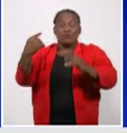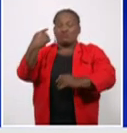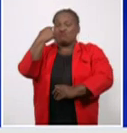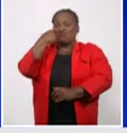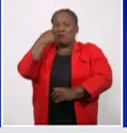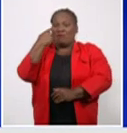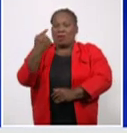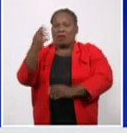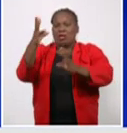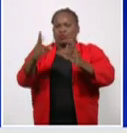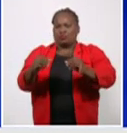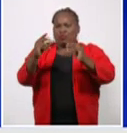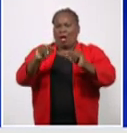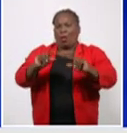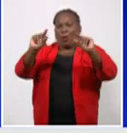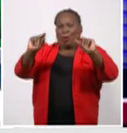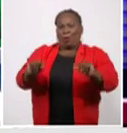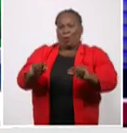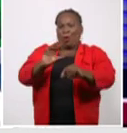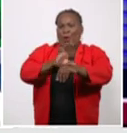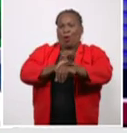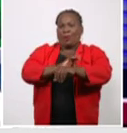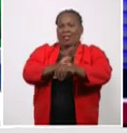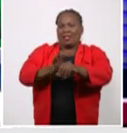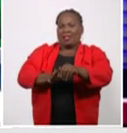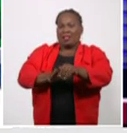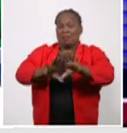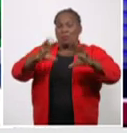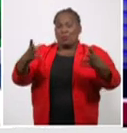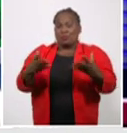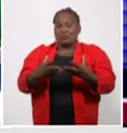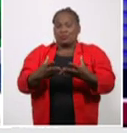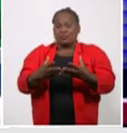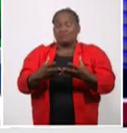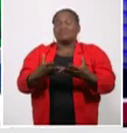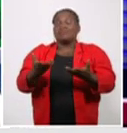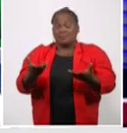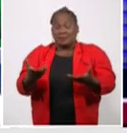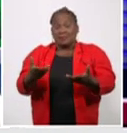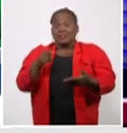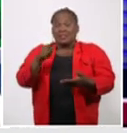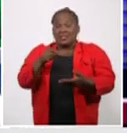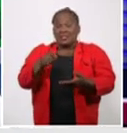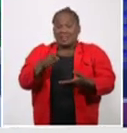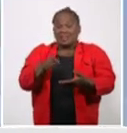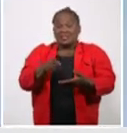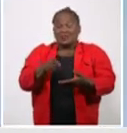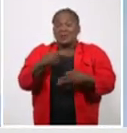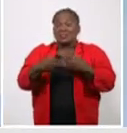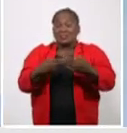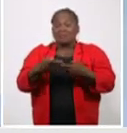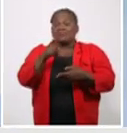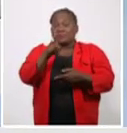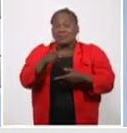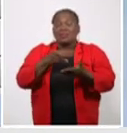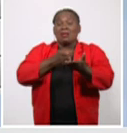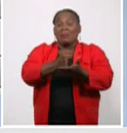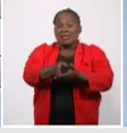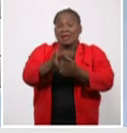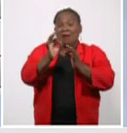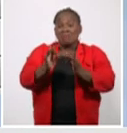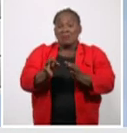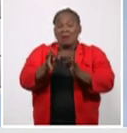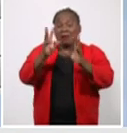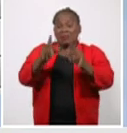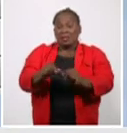disminución. Eso hace que se mantengan los 190 países y los 29 territorios informando